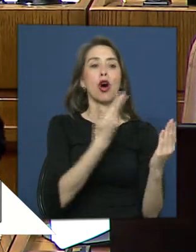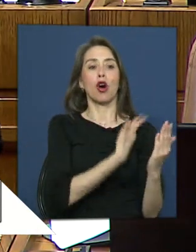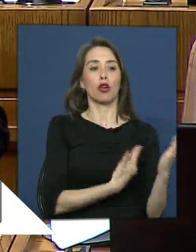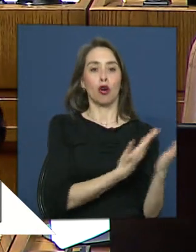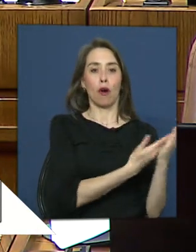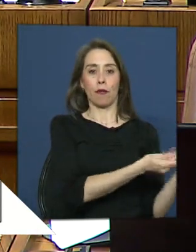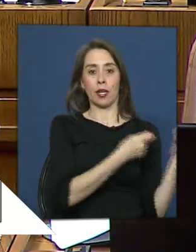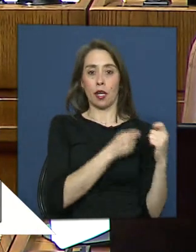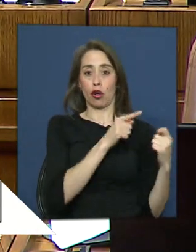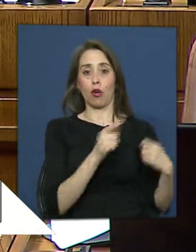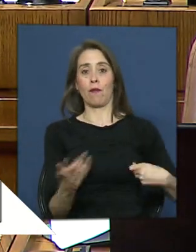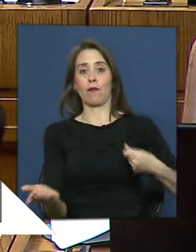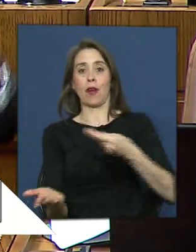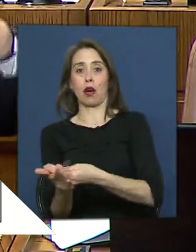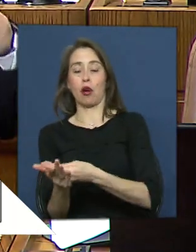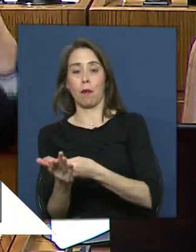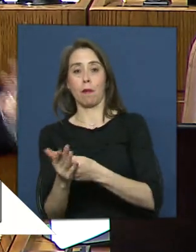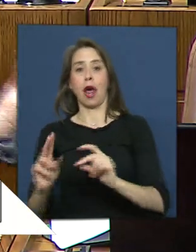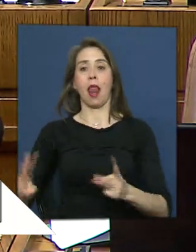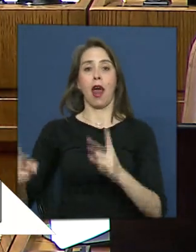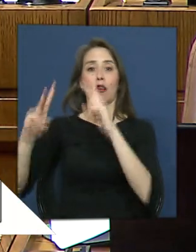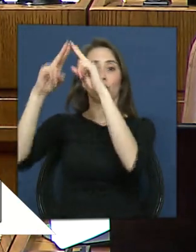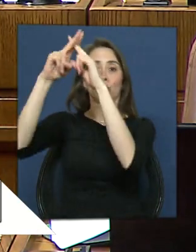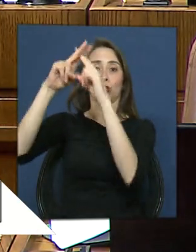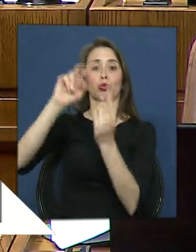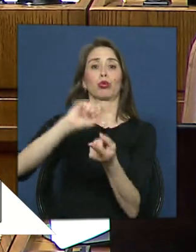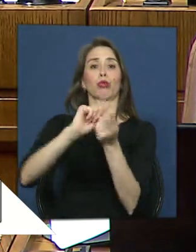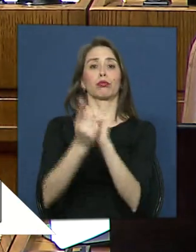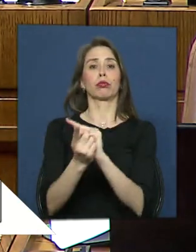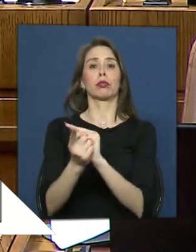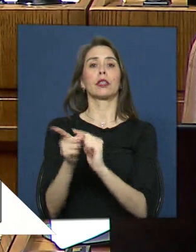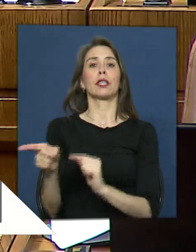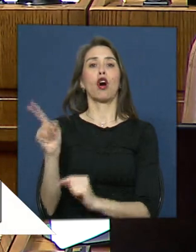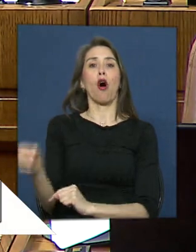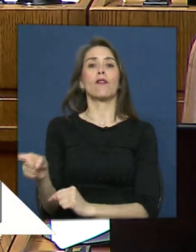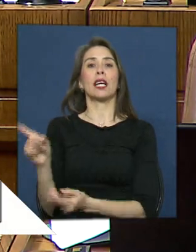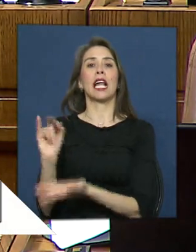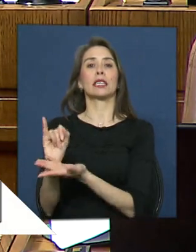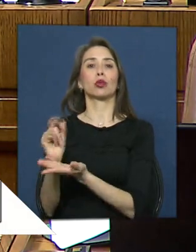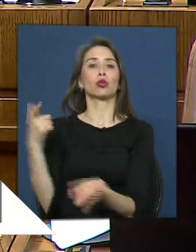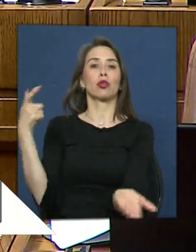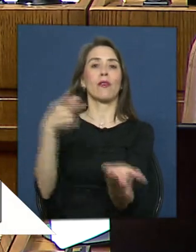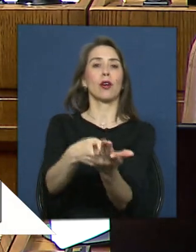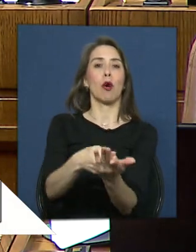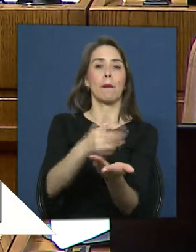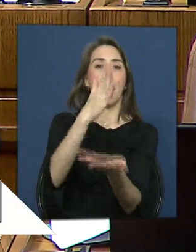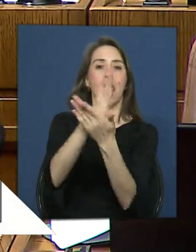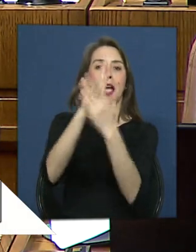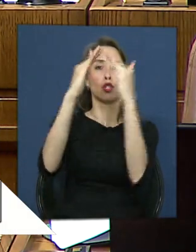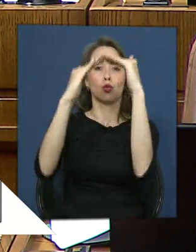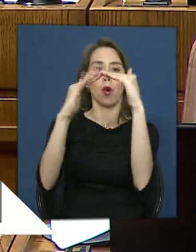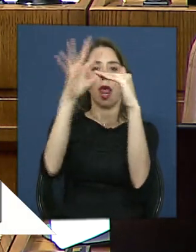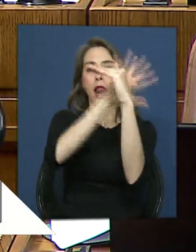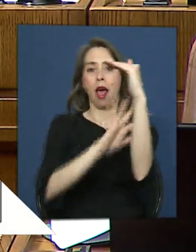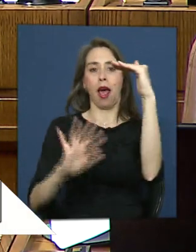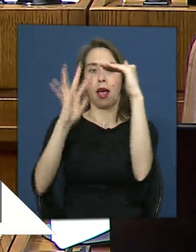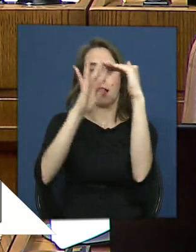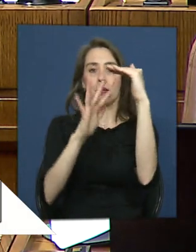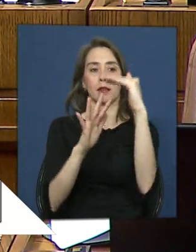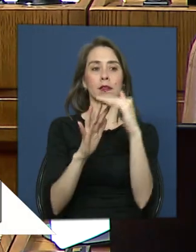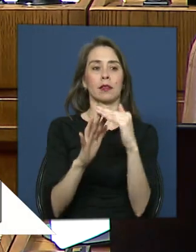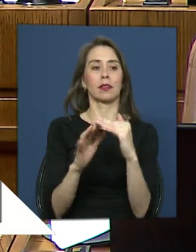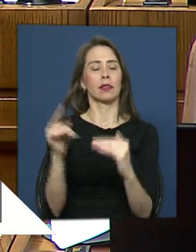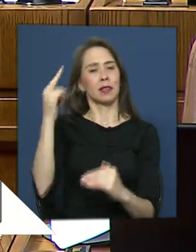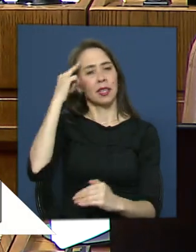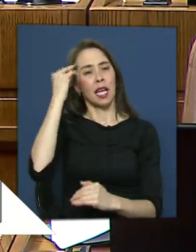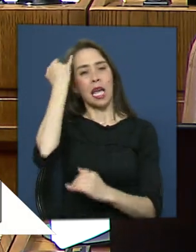iba a ser quien iba a comprar esos fierros y ladrillos a que fuese obligación por parte de las instituciones, lo cual obviamente es parte de esa borrachera